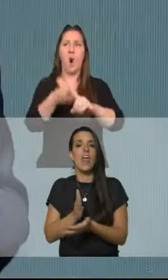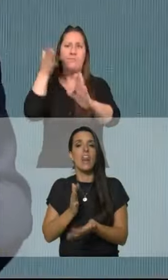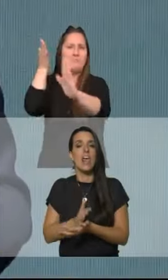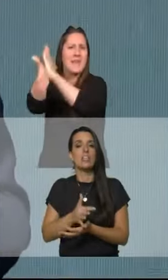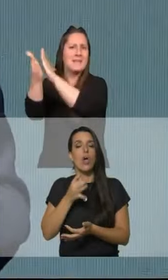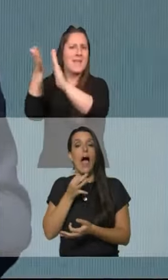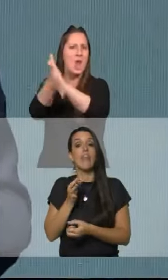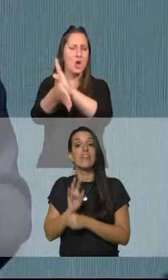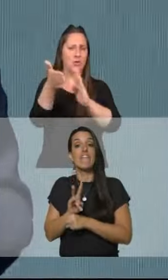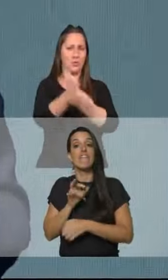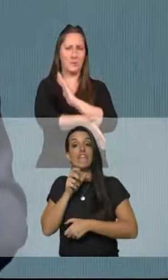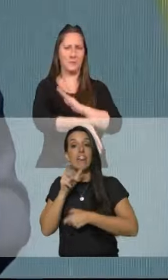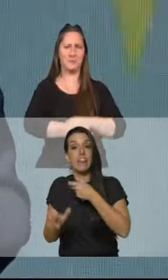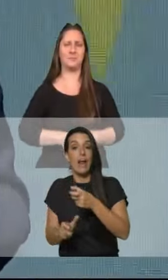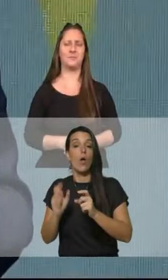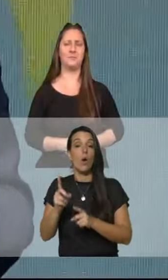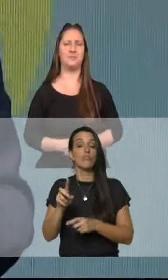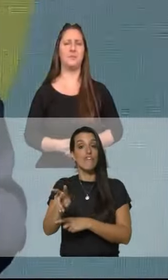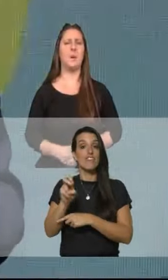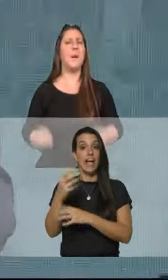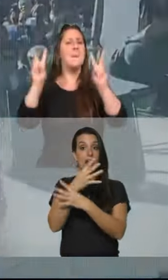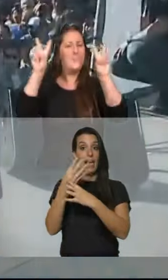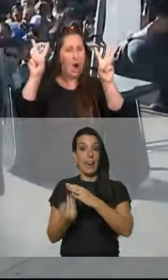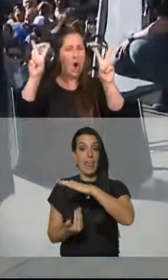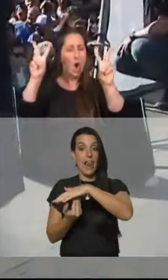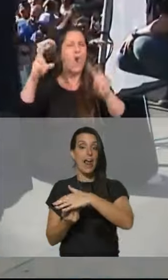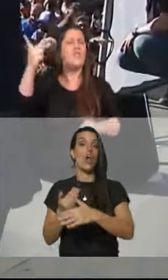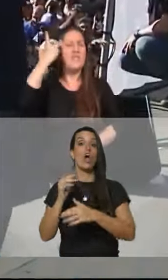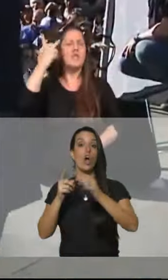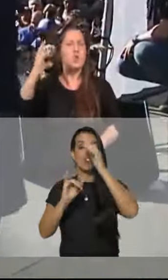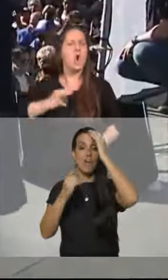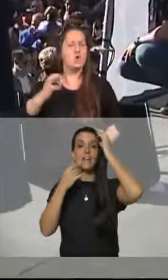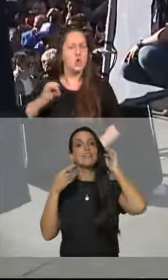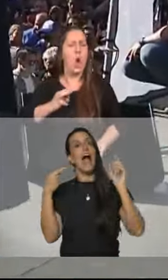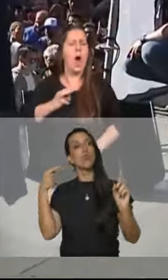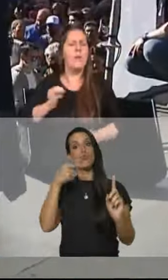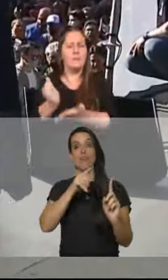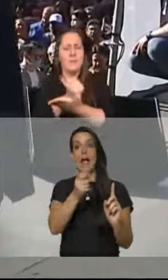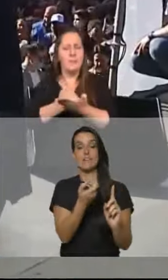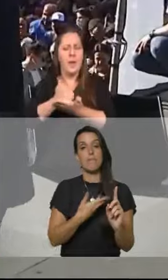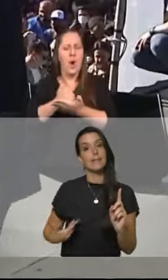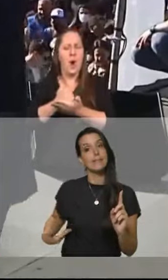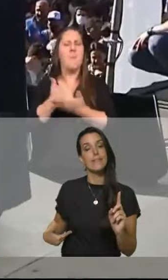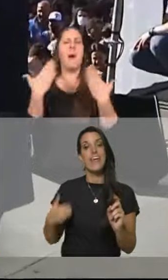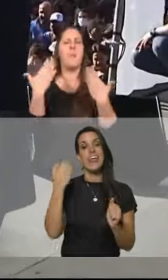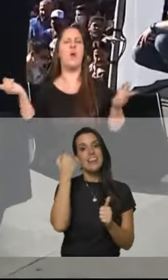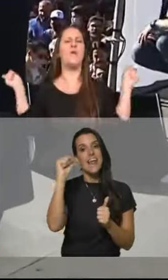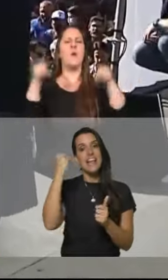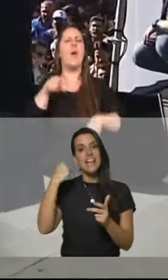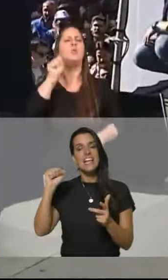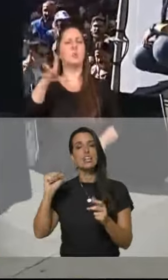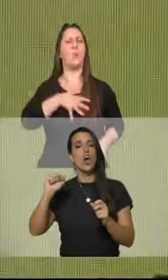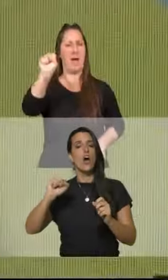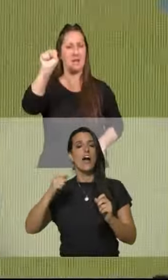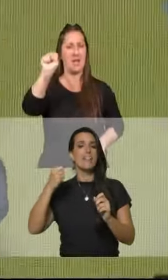a la defensa el fiscal Federal Ramiro González imputó este miércoles al expresidente de los los delitos de lesiones